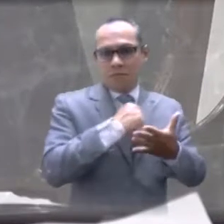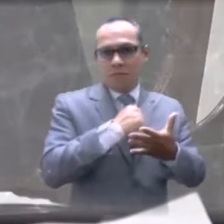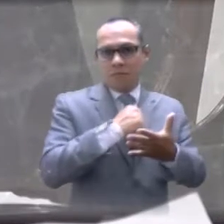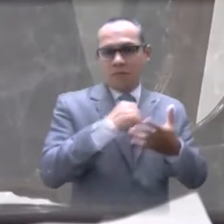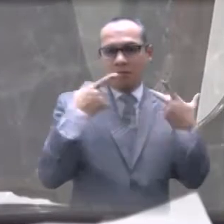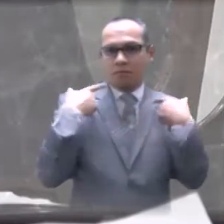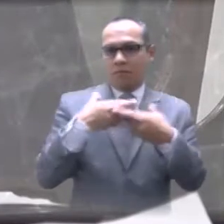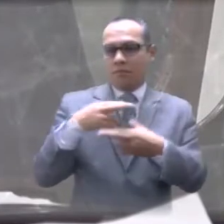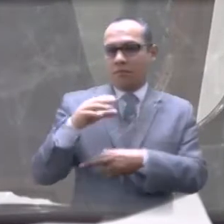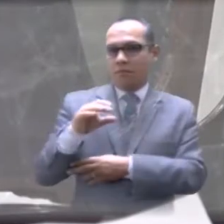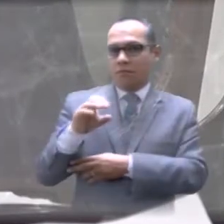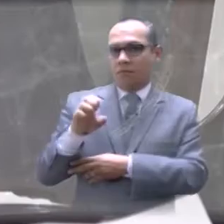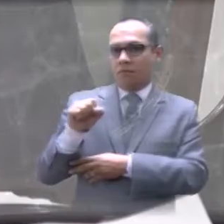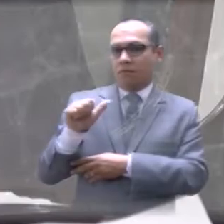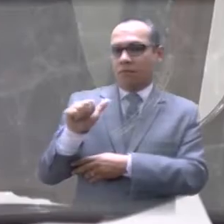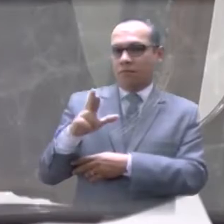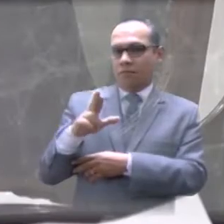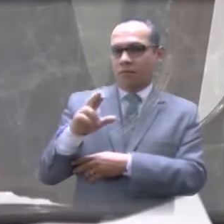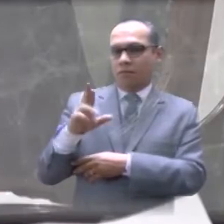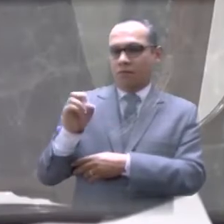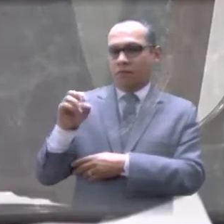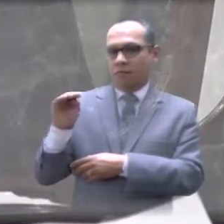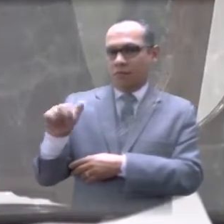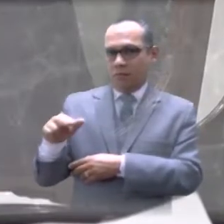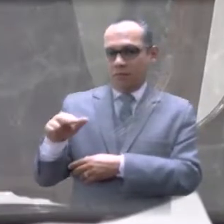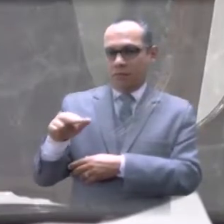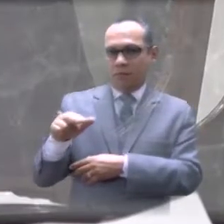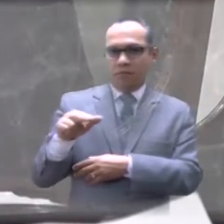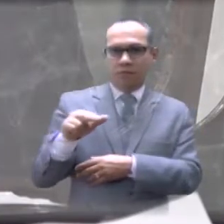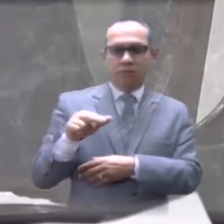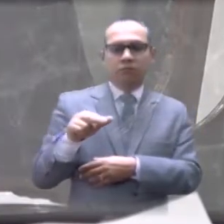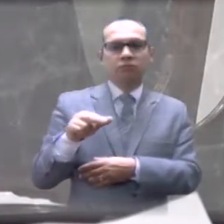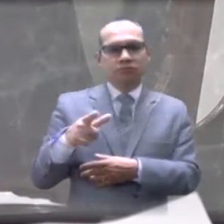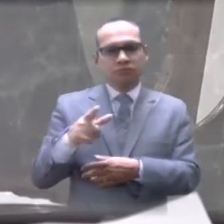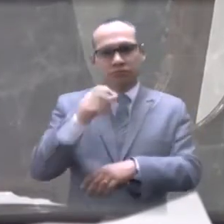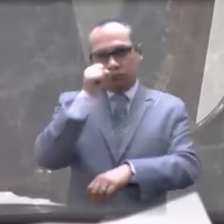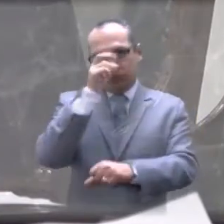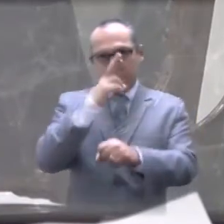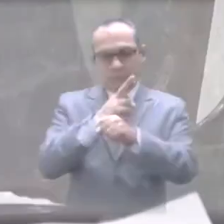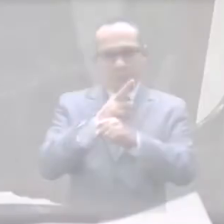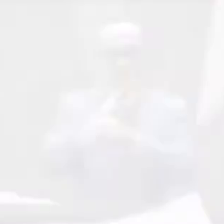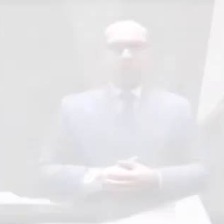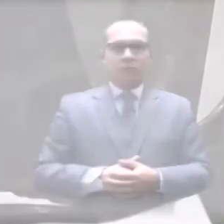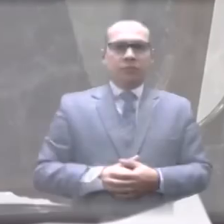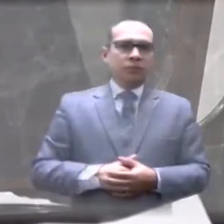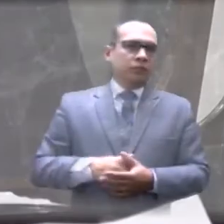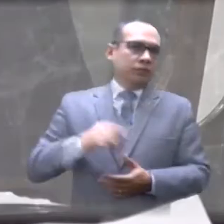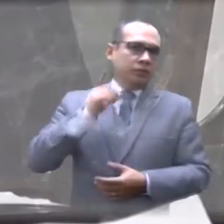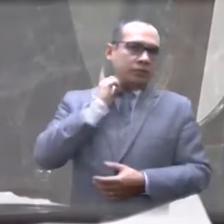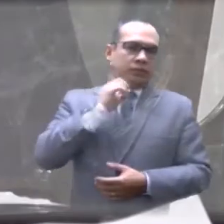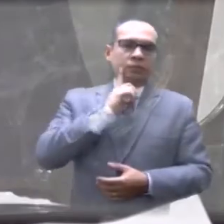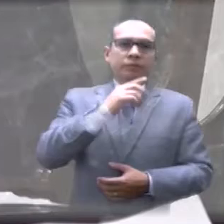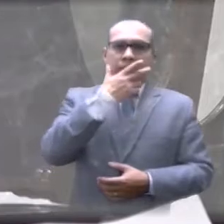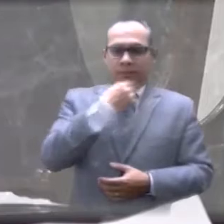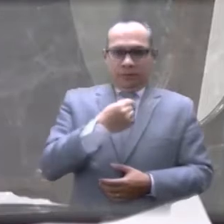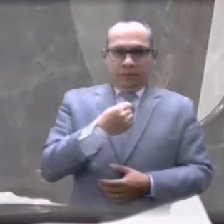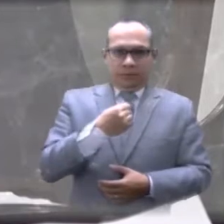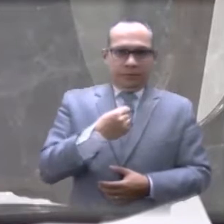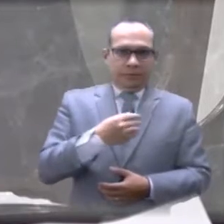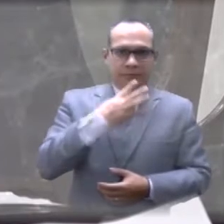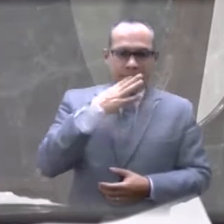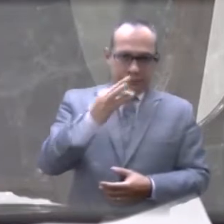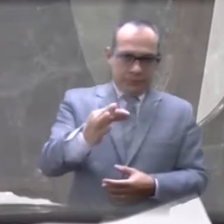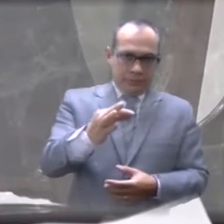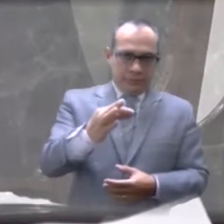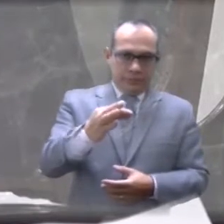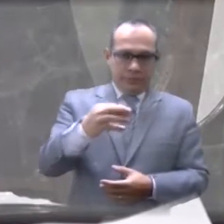Román Mora Velázquez como titular de la Secretaría de Contraloría. Les comunico que se